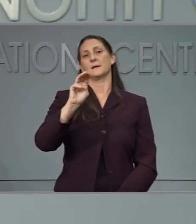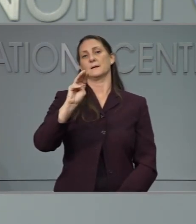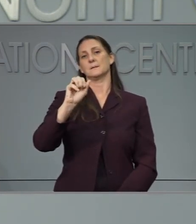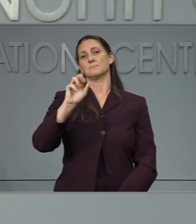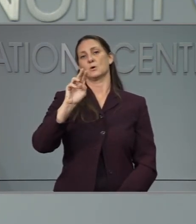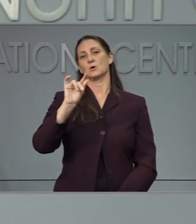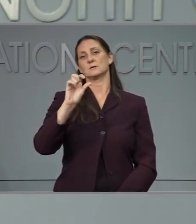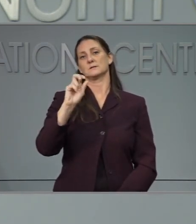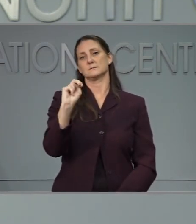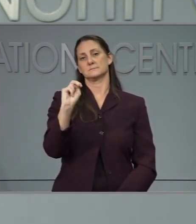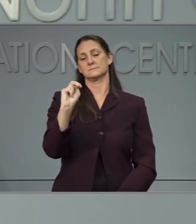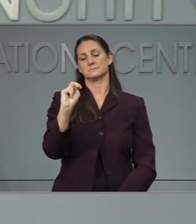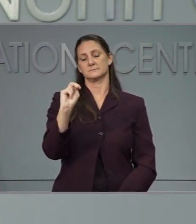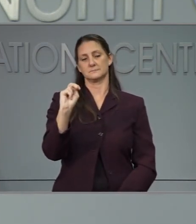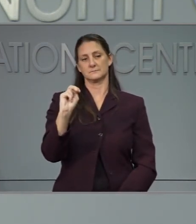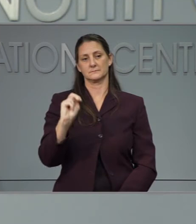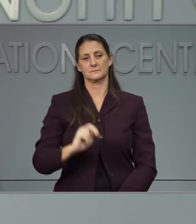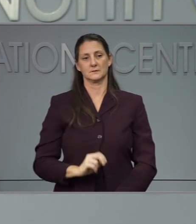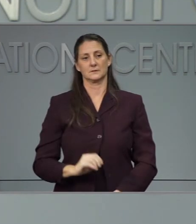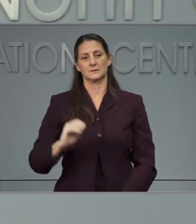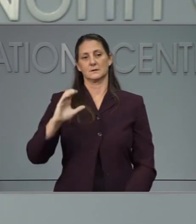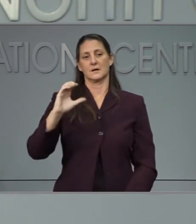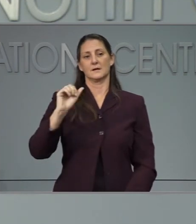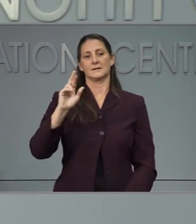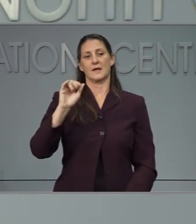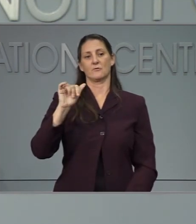Kate Martin, Carolina Public Press.